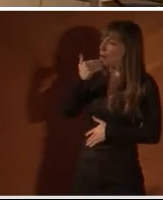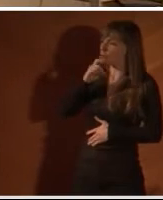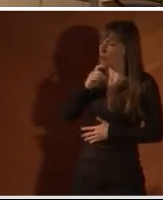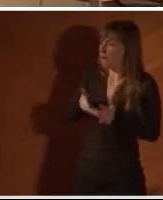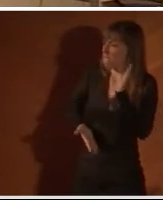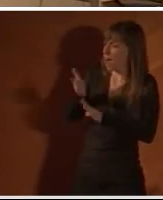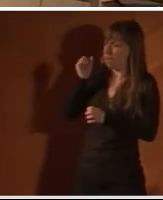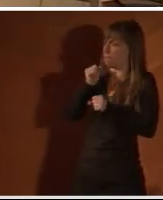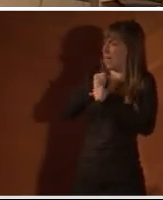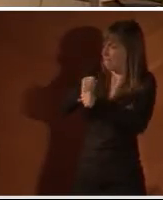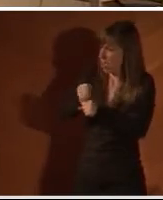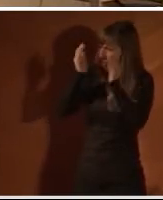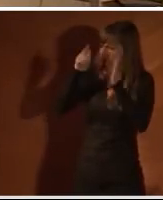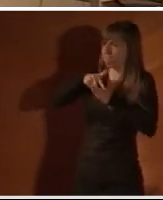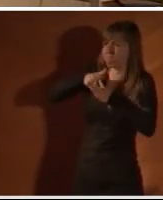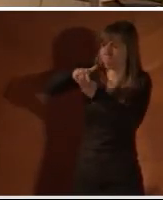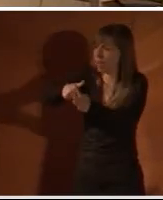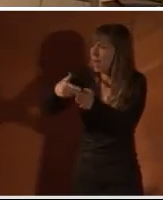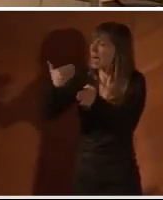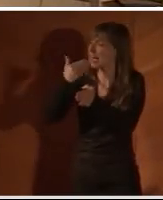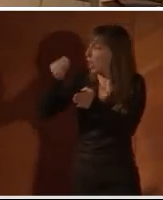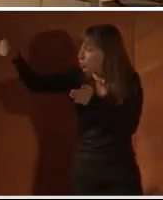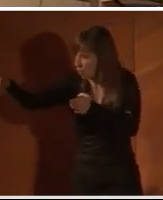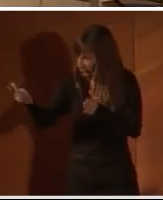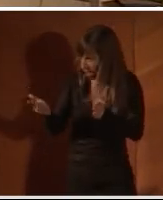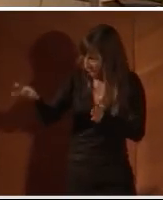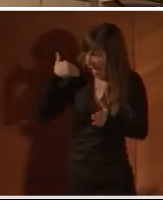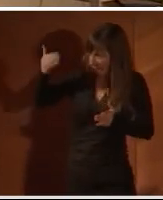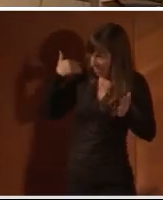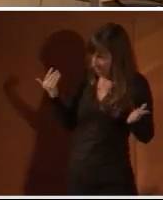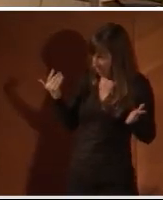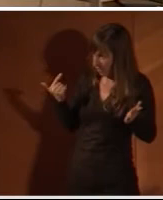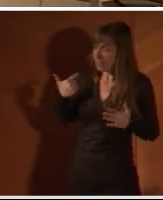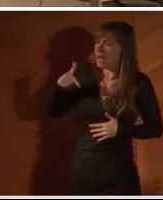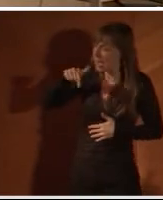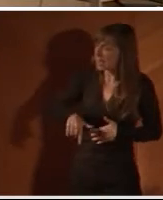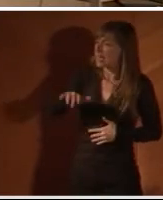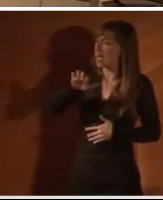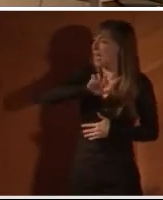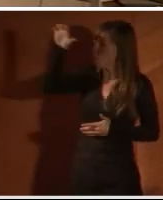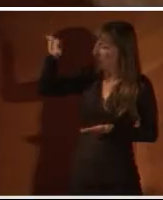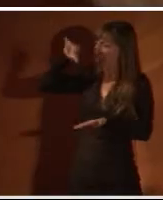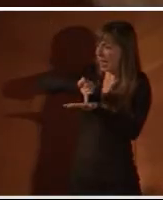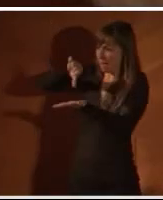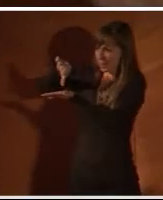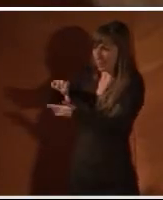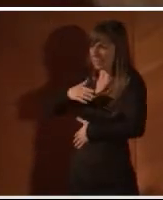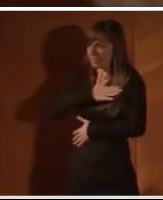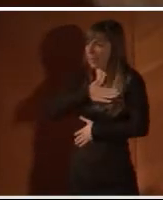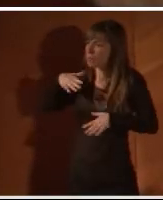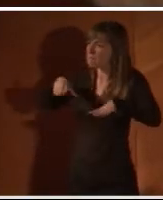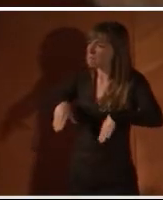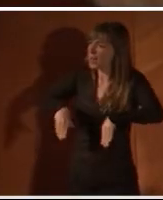¿no? Y por eso hubo como un afán de que en cada capital europea se hicieron grandes palacios de las comunicaciones, como